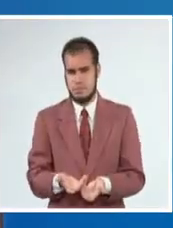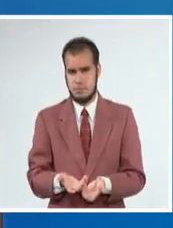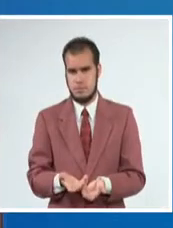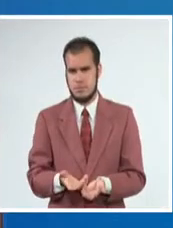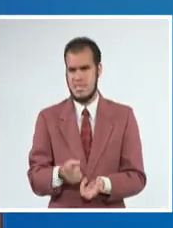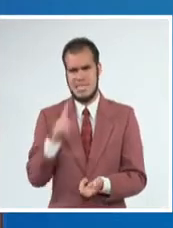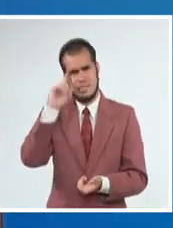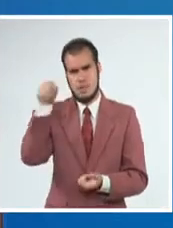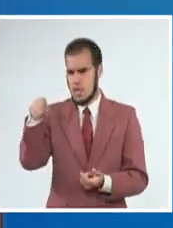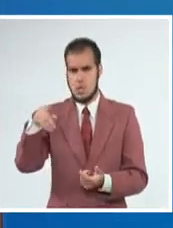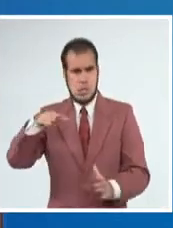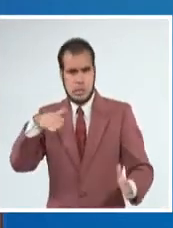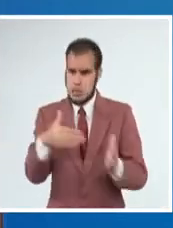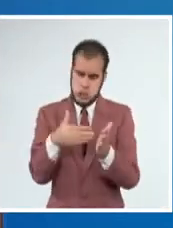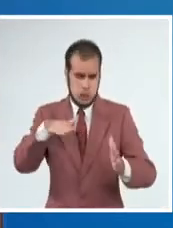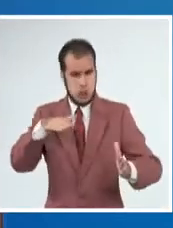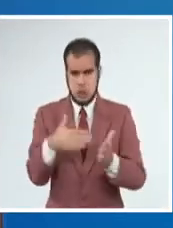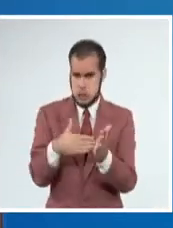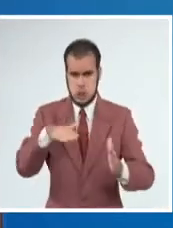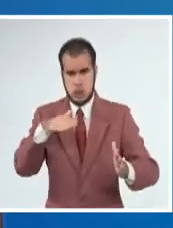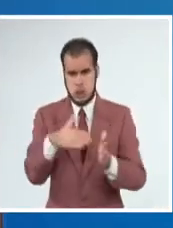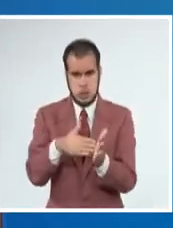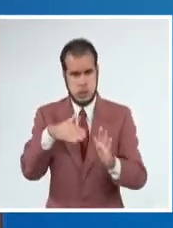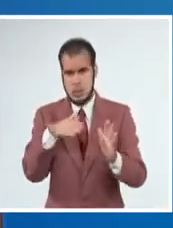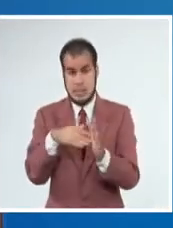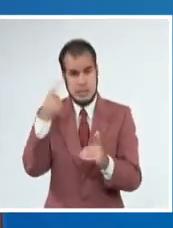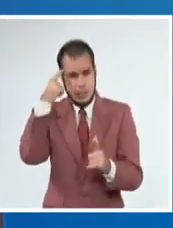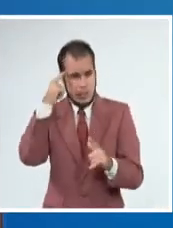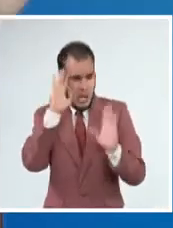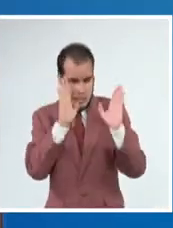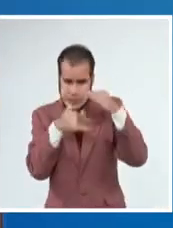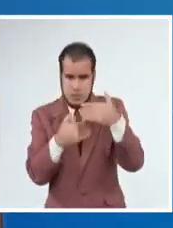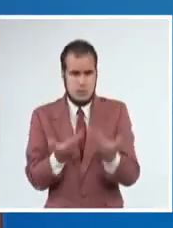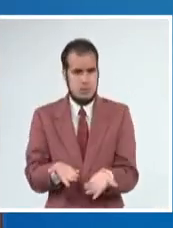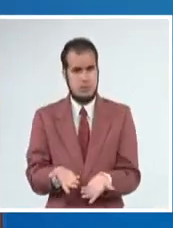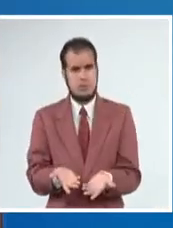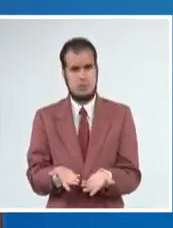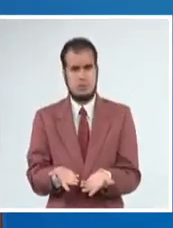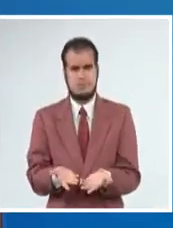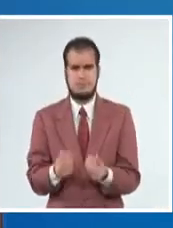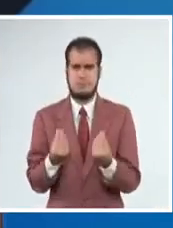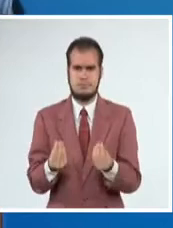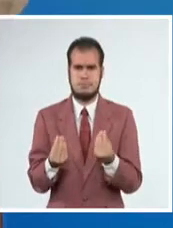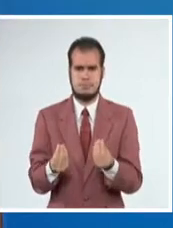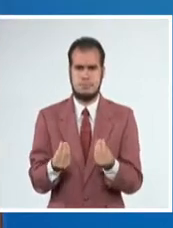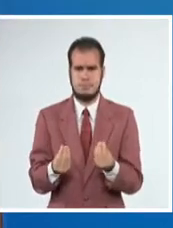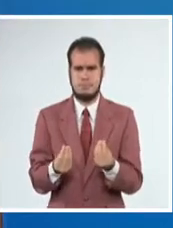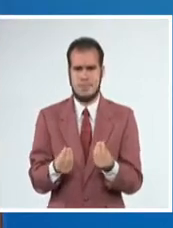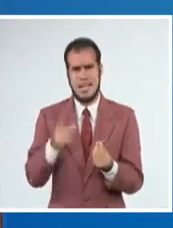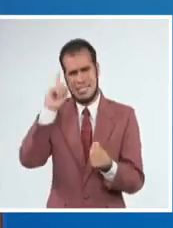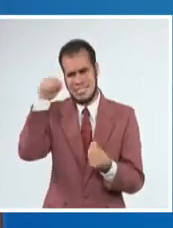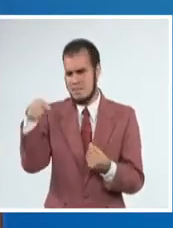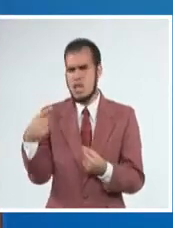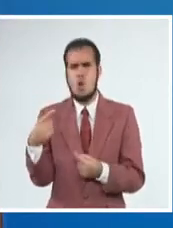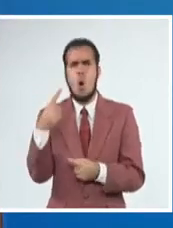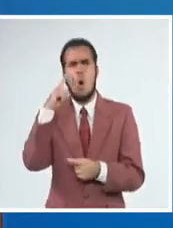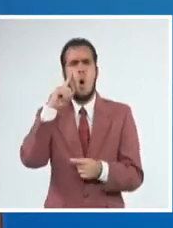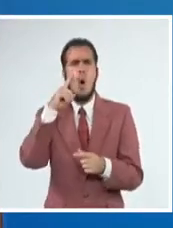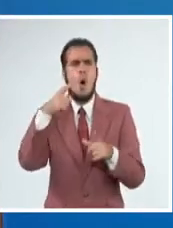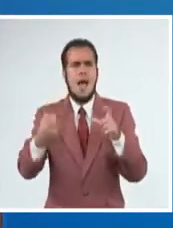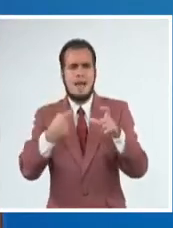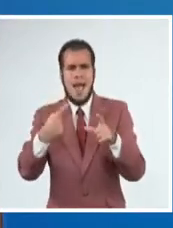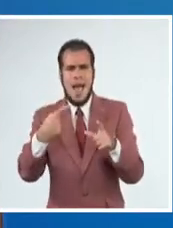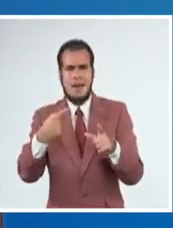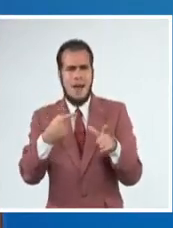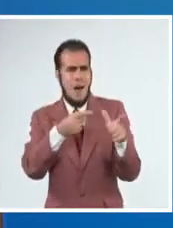del gobierno de los Estados Unidos que hoy no necesita misiles, no